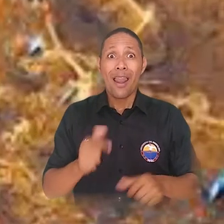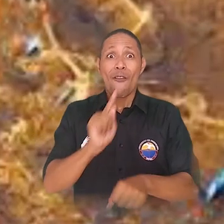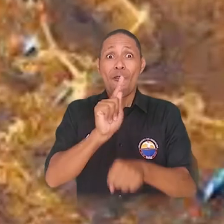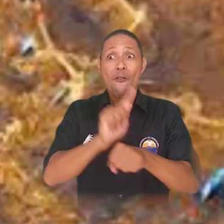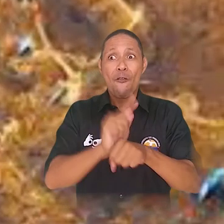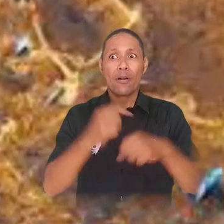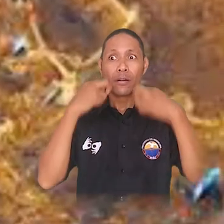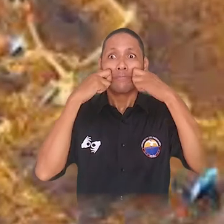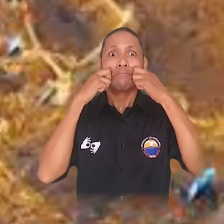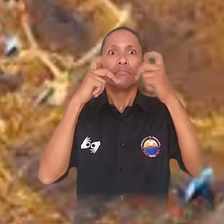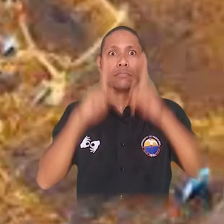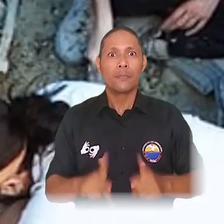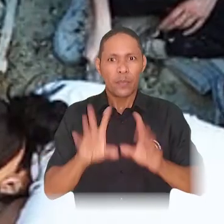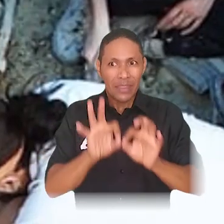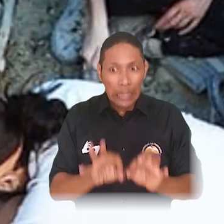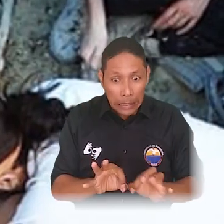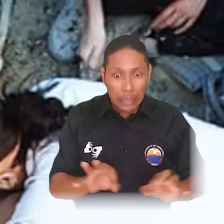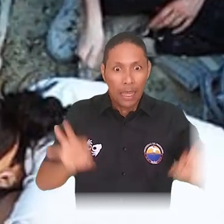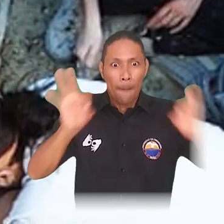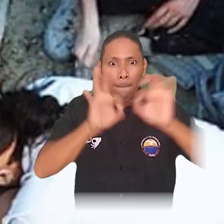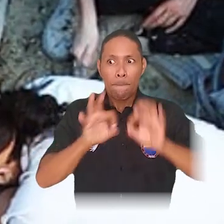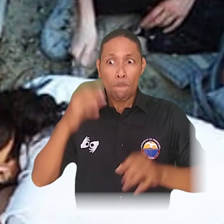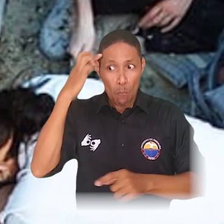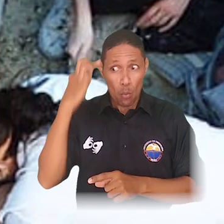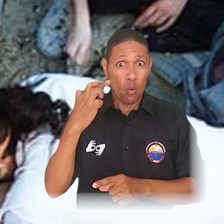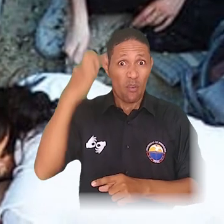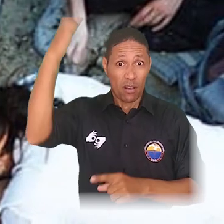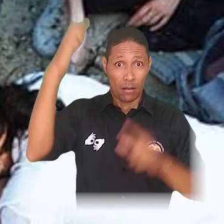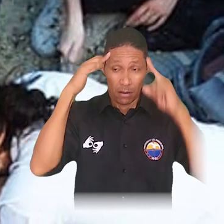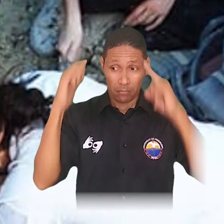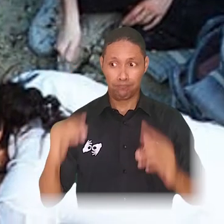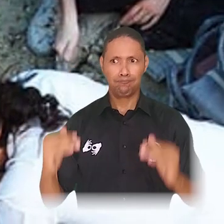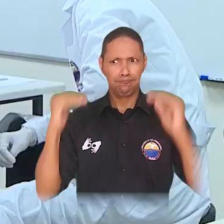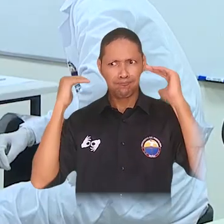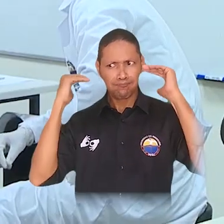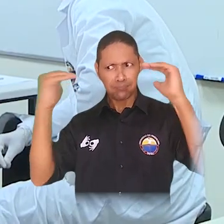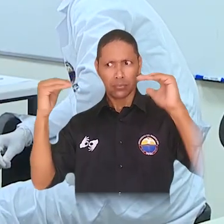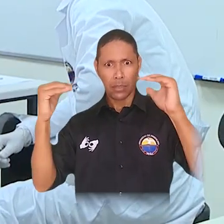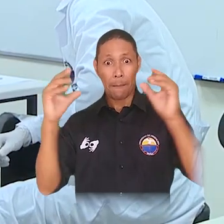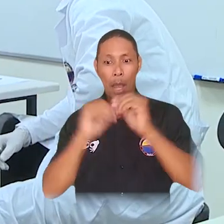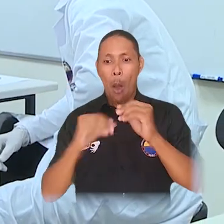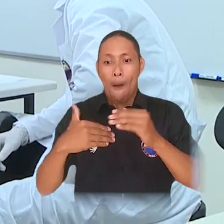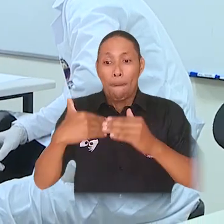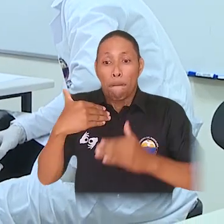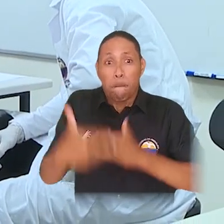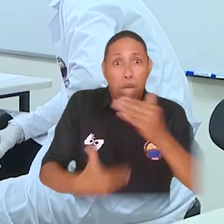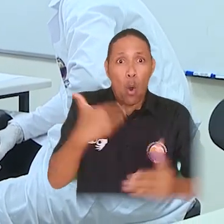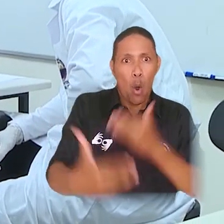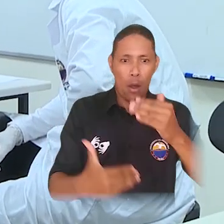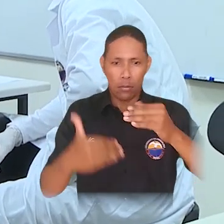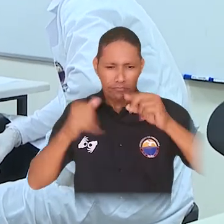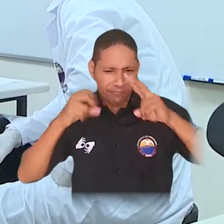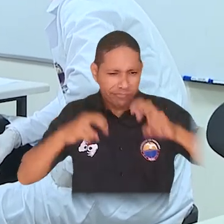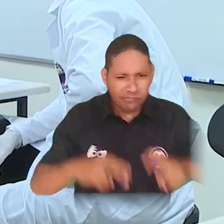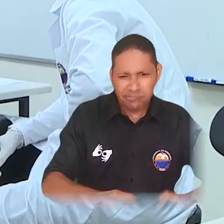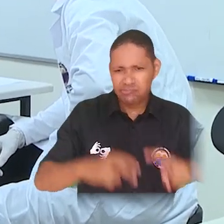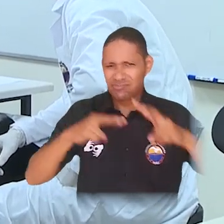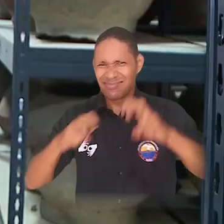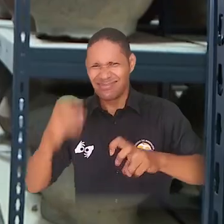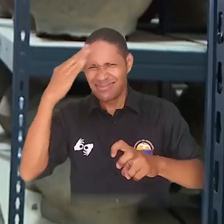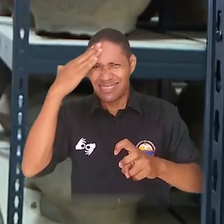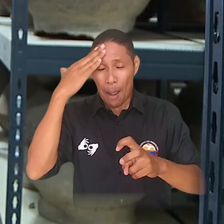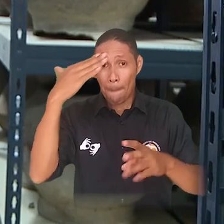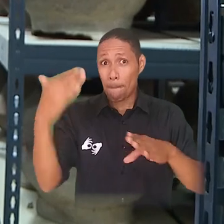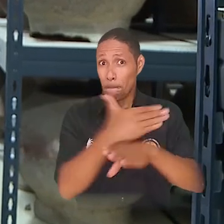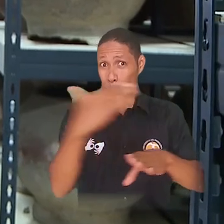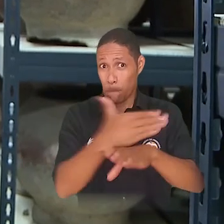Facultad de Humanidades. El objetivo es formar profesionales altamente competentes y capaces de aportar en procesos de investigación relacionados